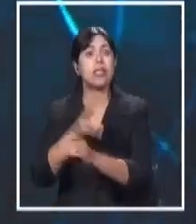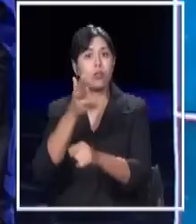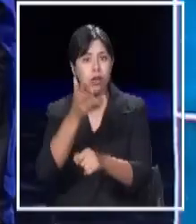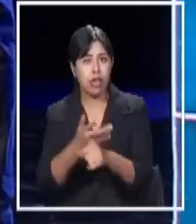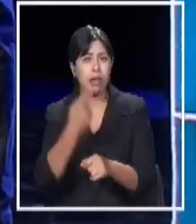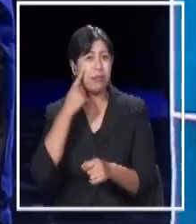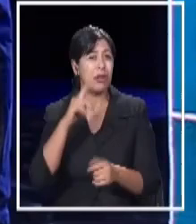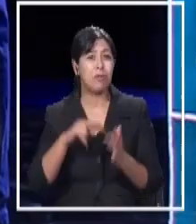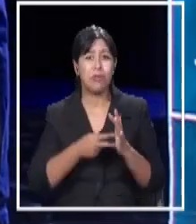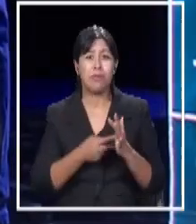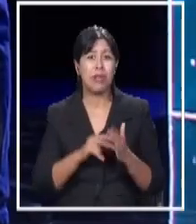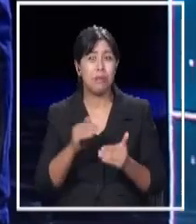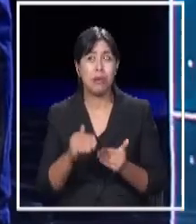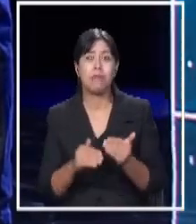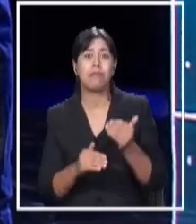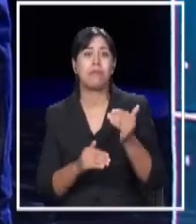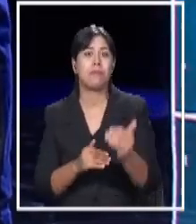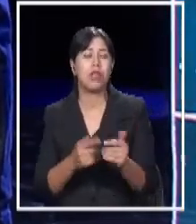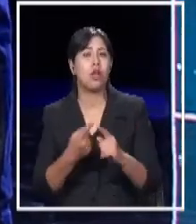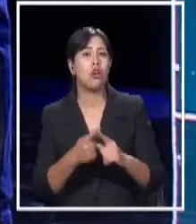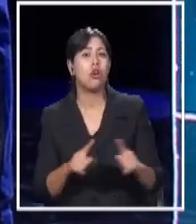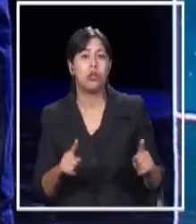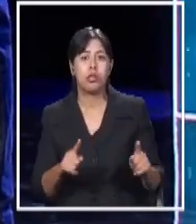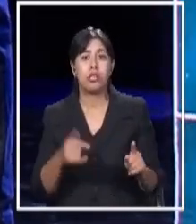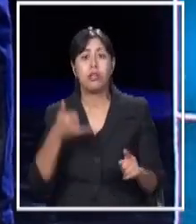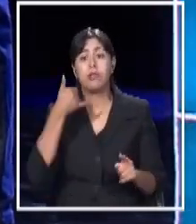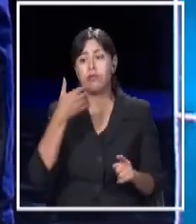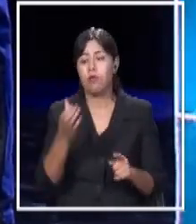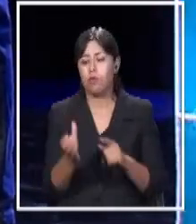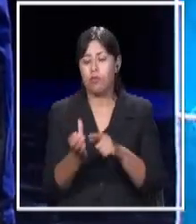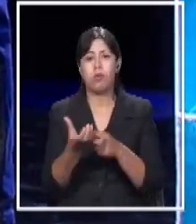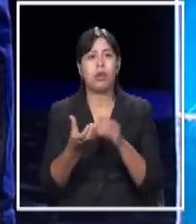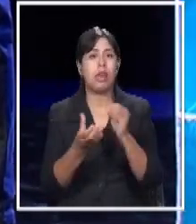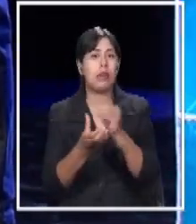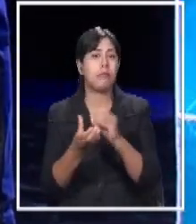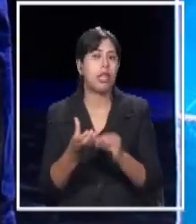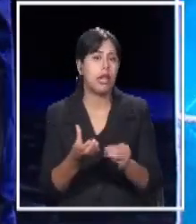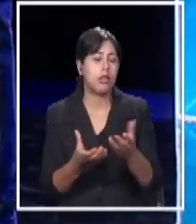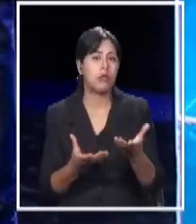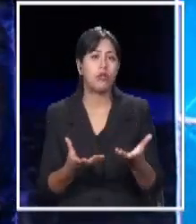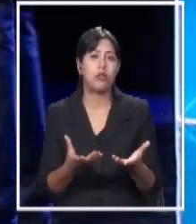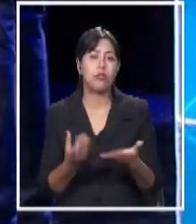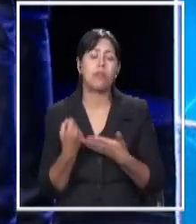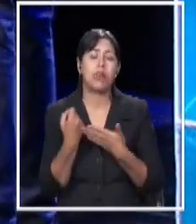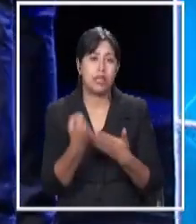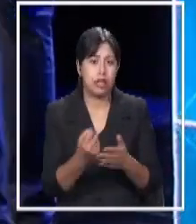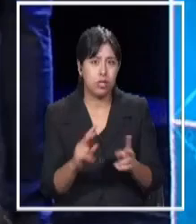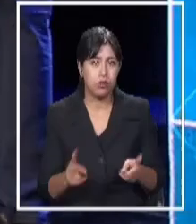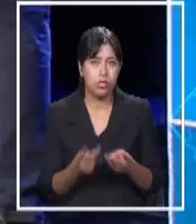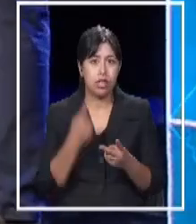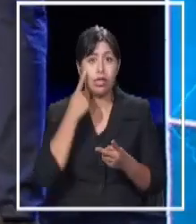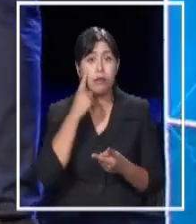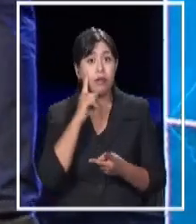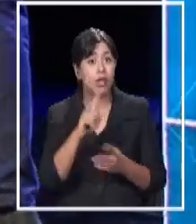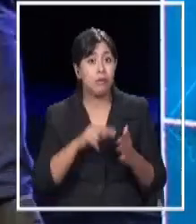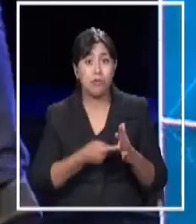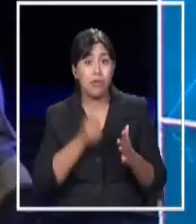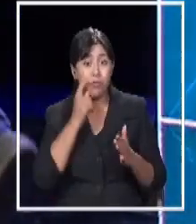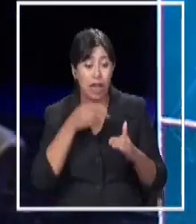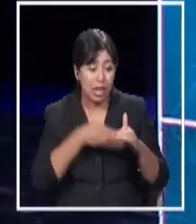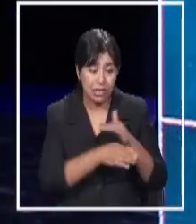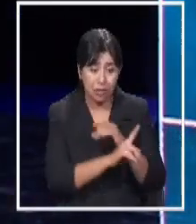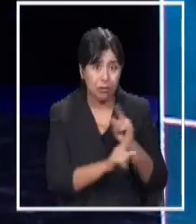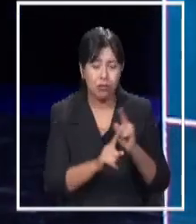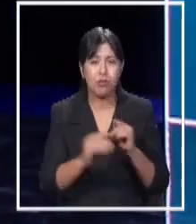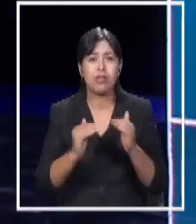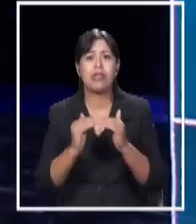realmente avanzar en uso de tecnología, smartphones, aplicaciones de salud mental, para ayudar. El problema es desigualdad